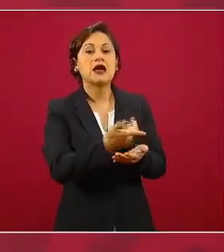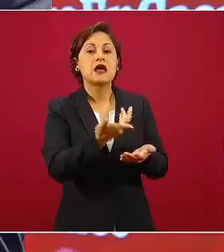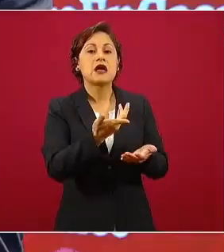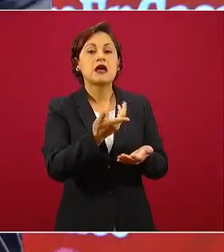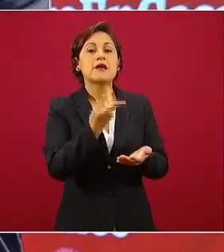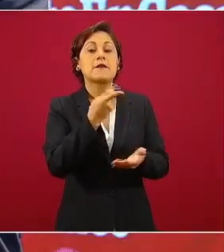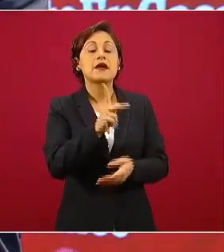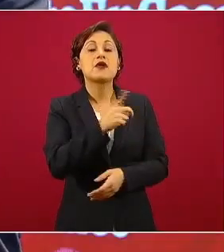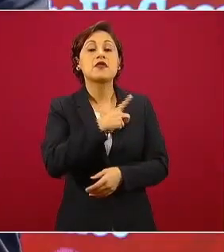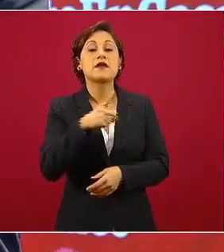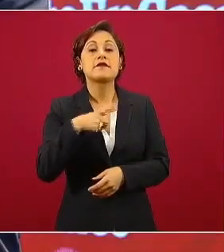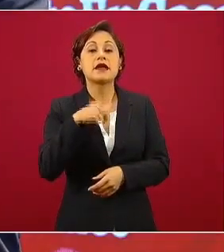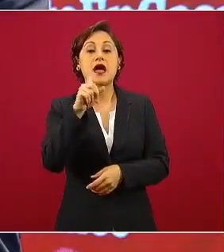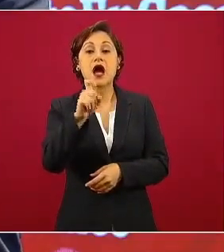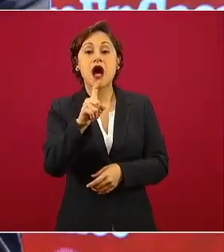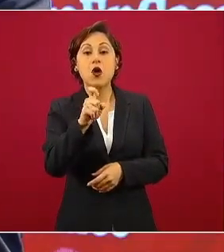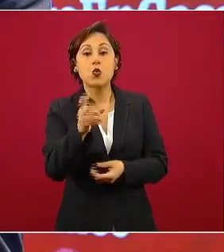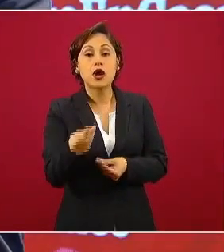Estados Unidos.